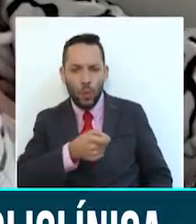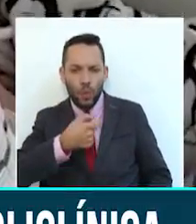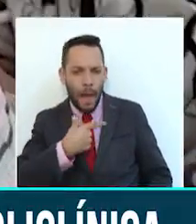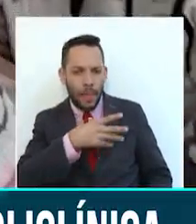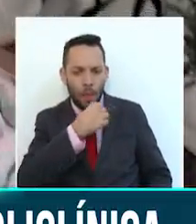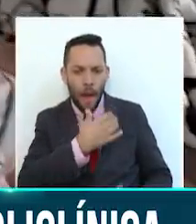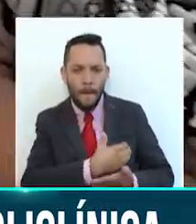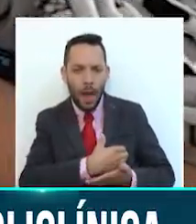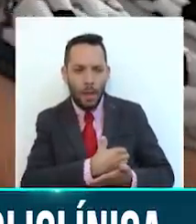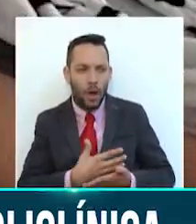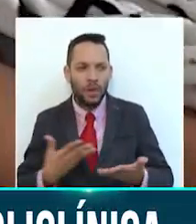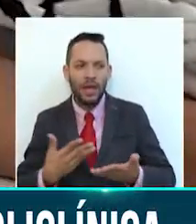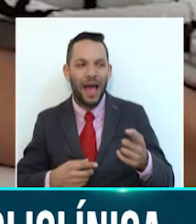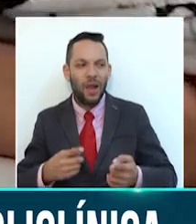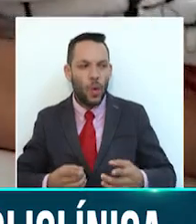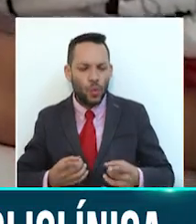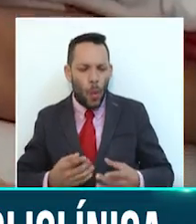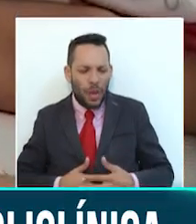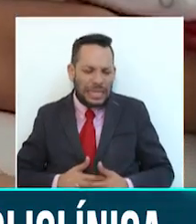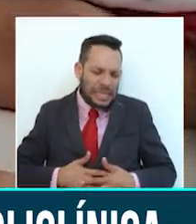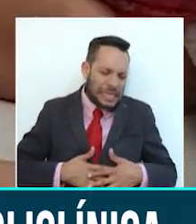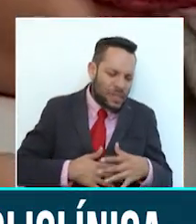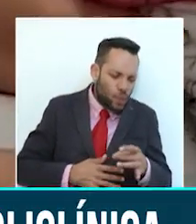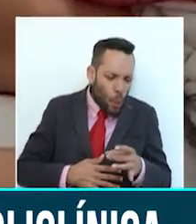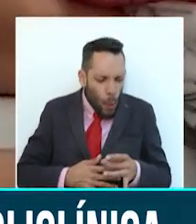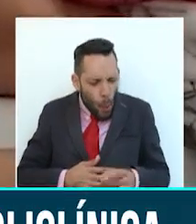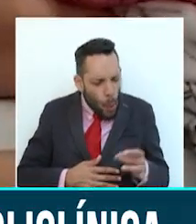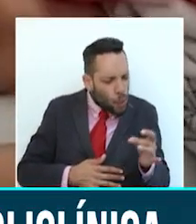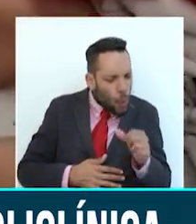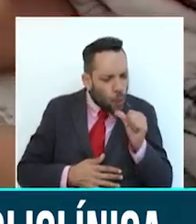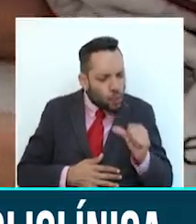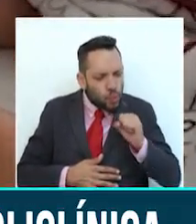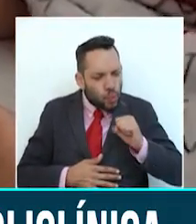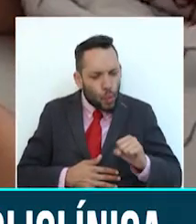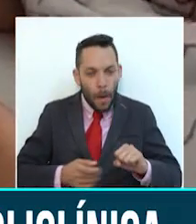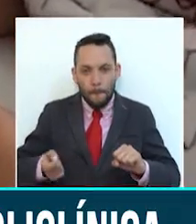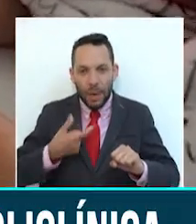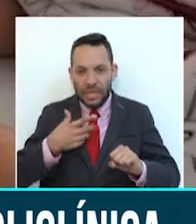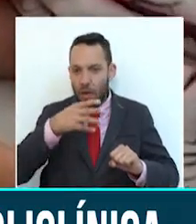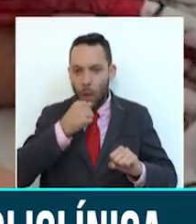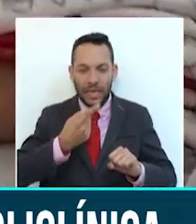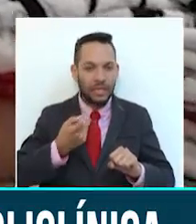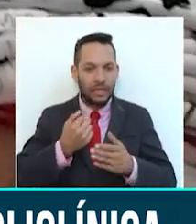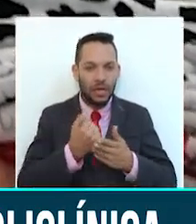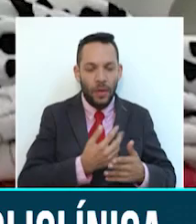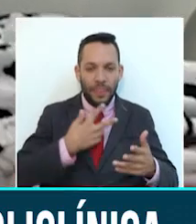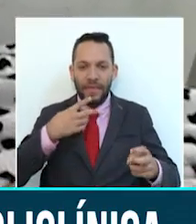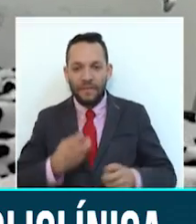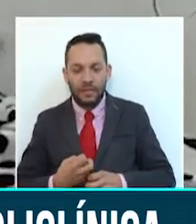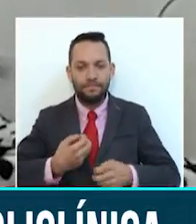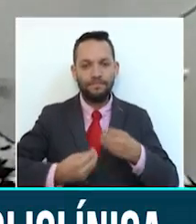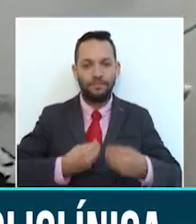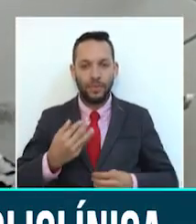abdominal, acompañado en muchas ocasiones de síntomas inespecíficos. Su atención depende de la policlínica en Manizales y, como ya es habitual en